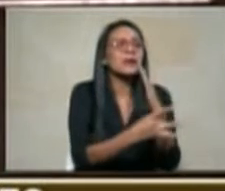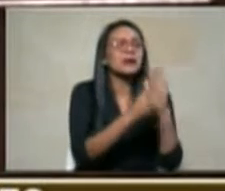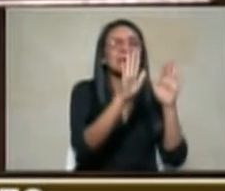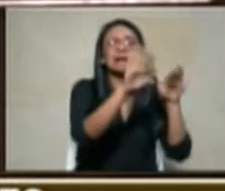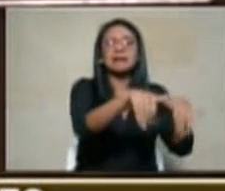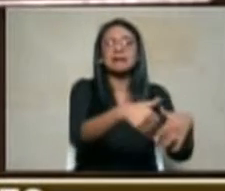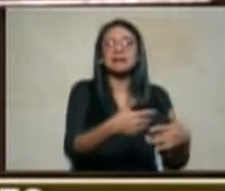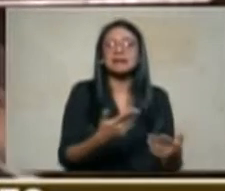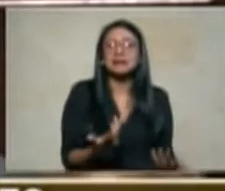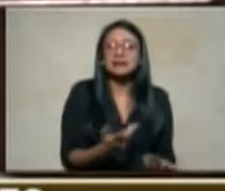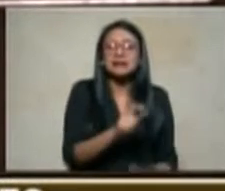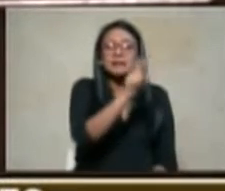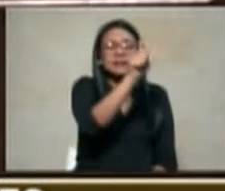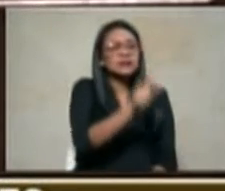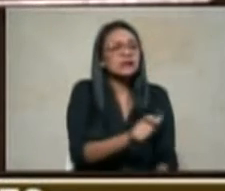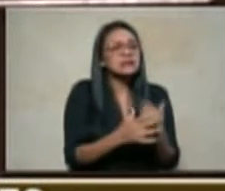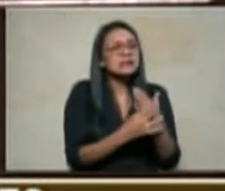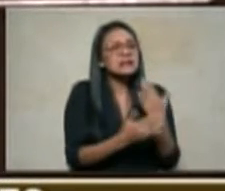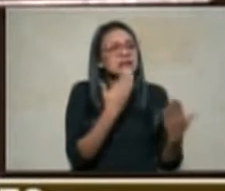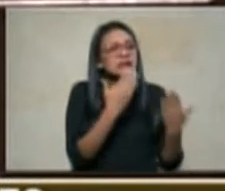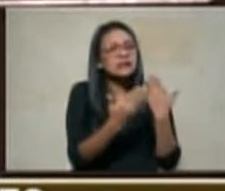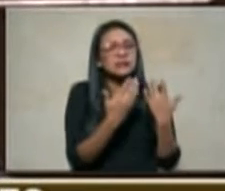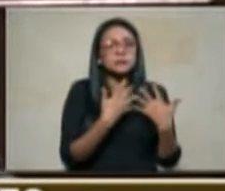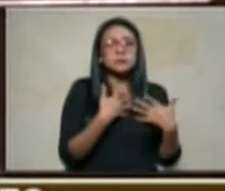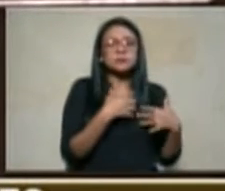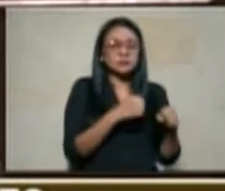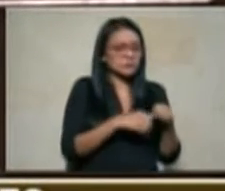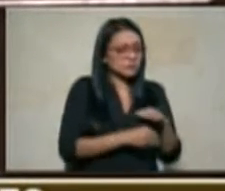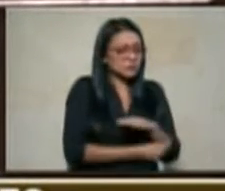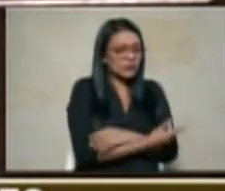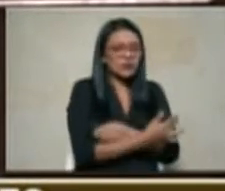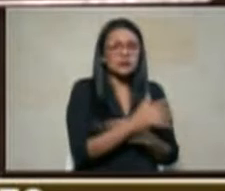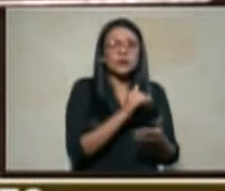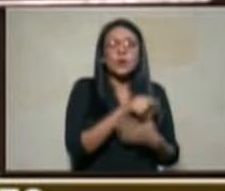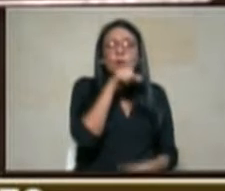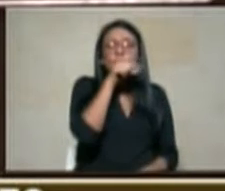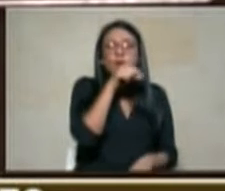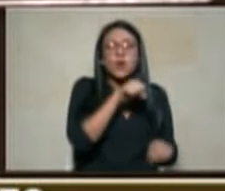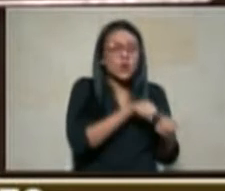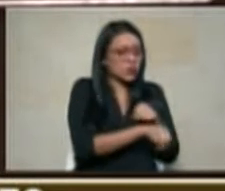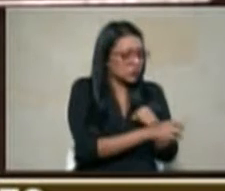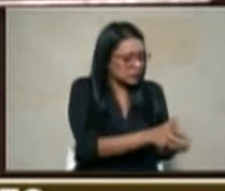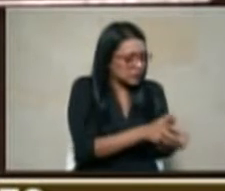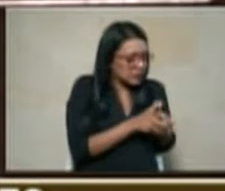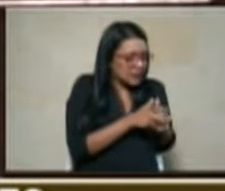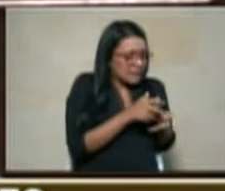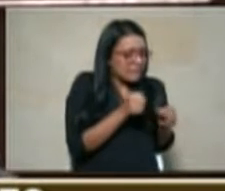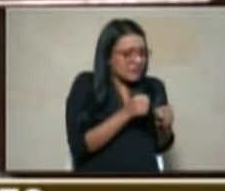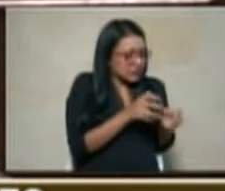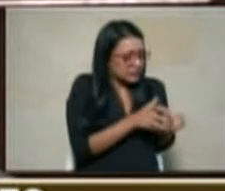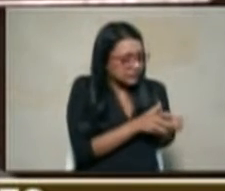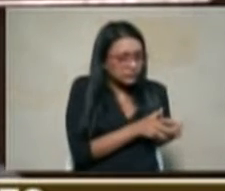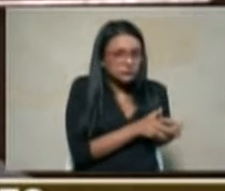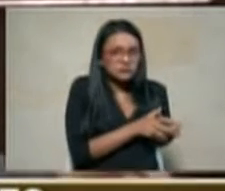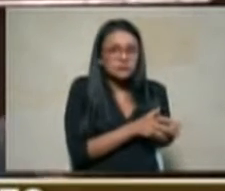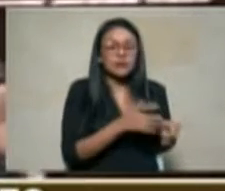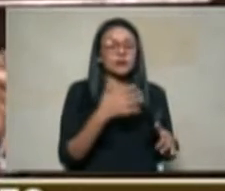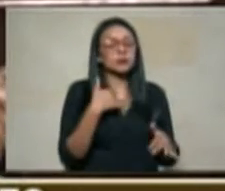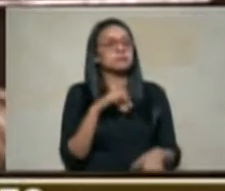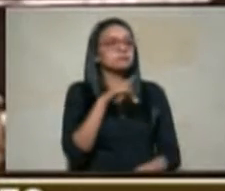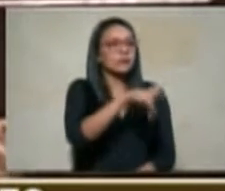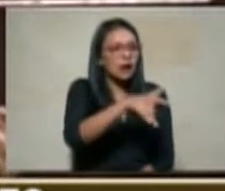que encontraron fue un pobre campesino que lo que hacía era guardar los pollos debajo de su cama para que no se le murieran de frío. Cuando se encuentran que le